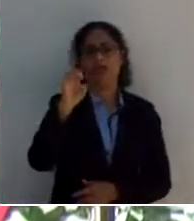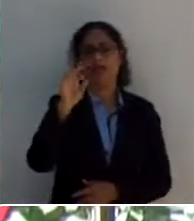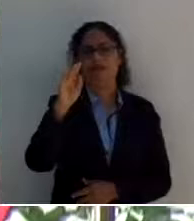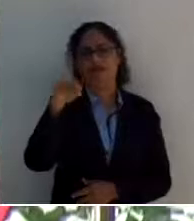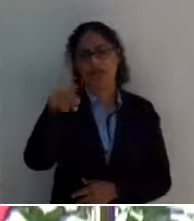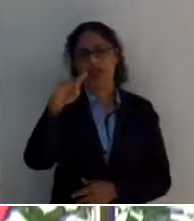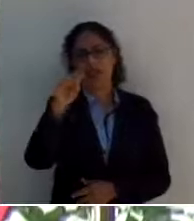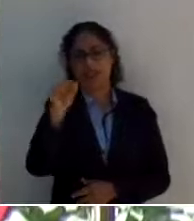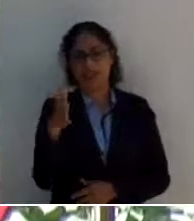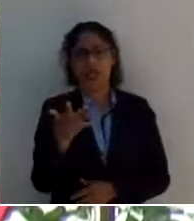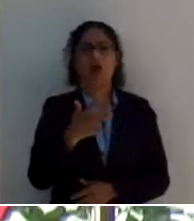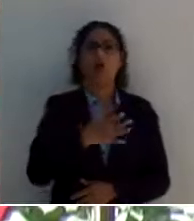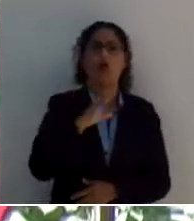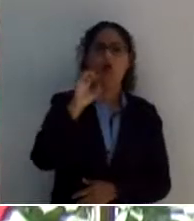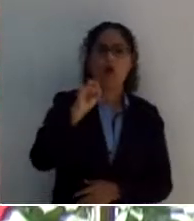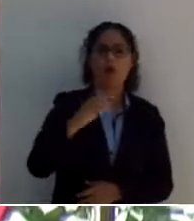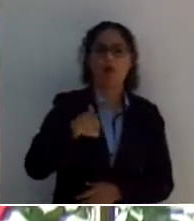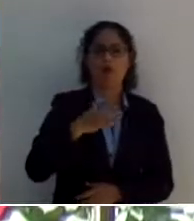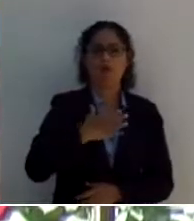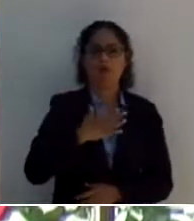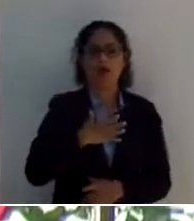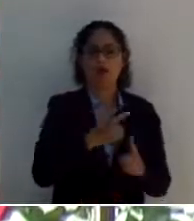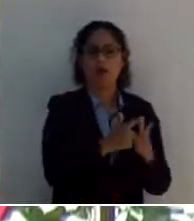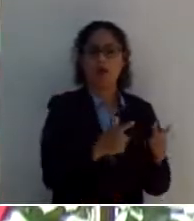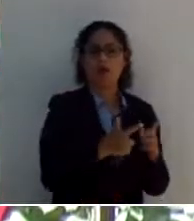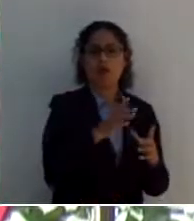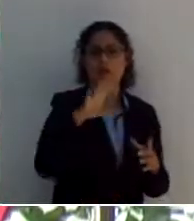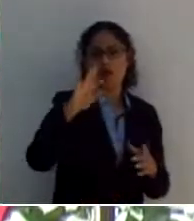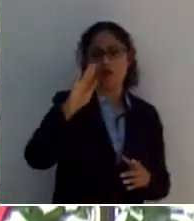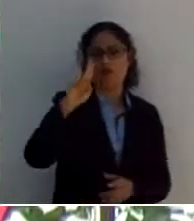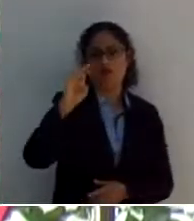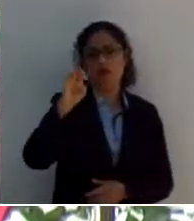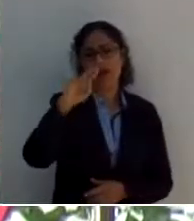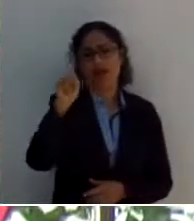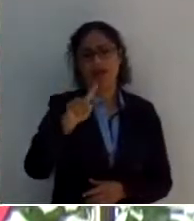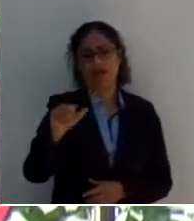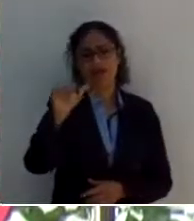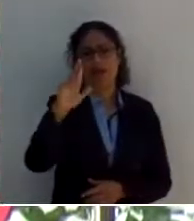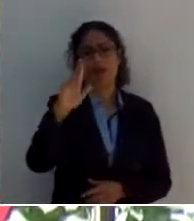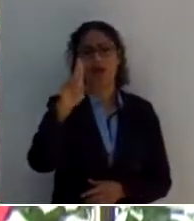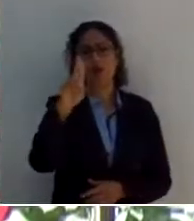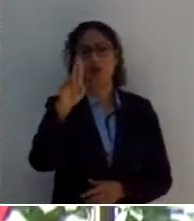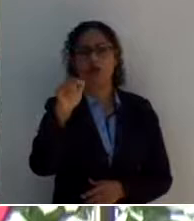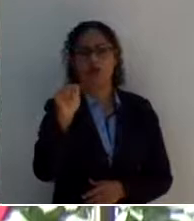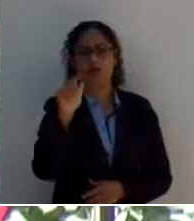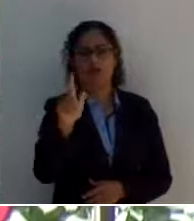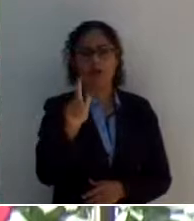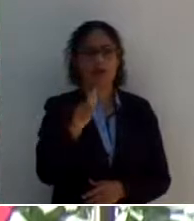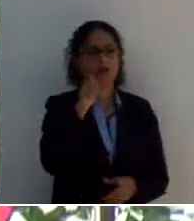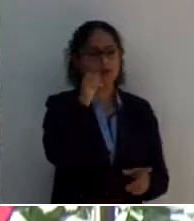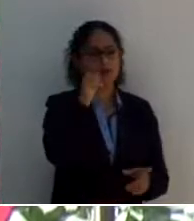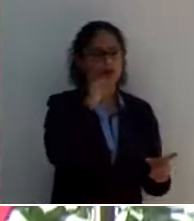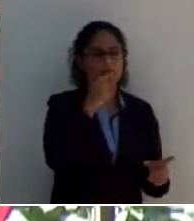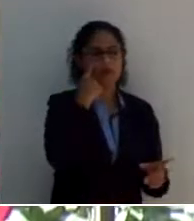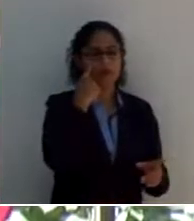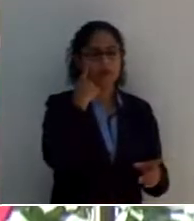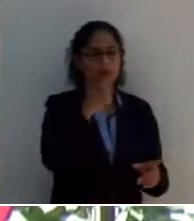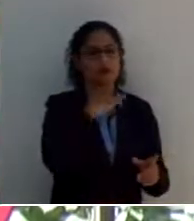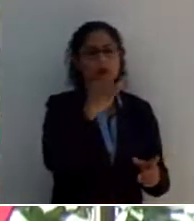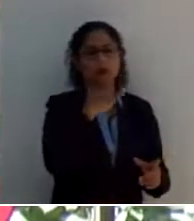qué, y que tenías que identificarte, y además casi siempre terminaba eso en una